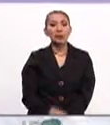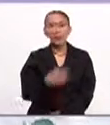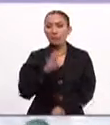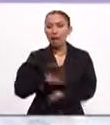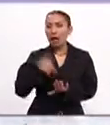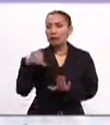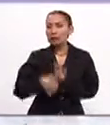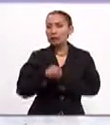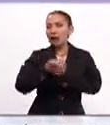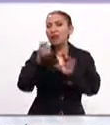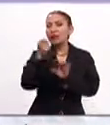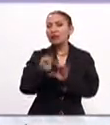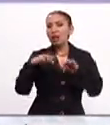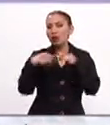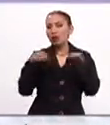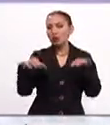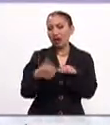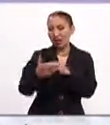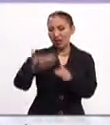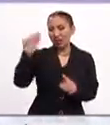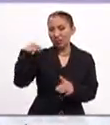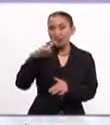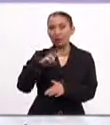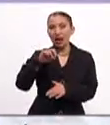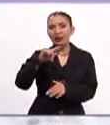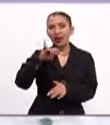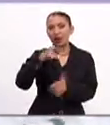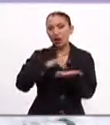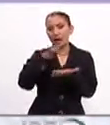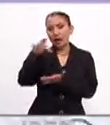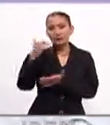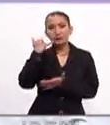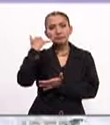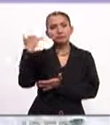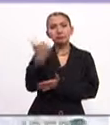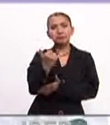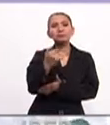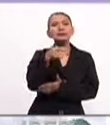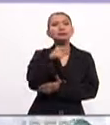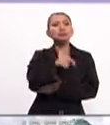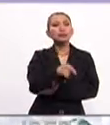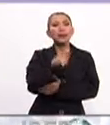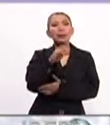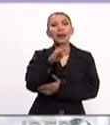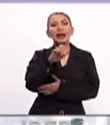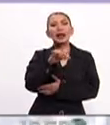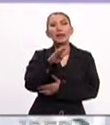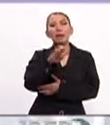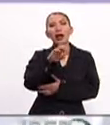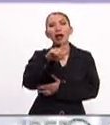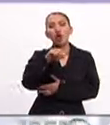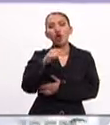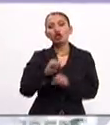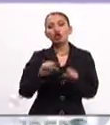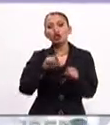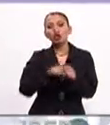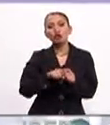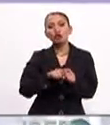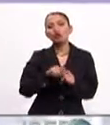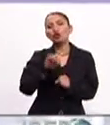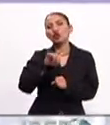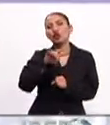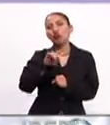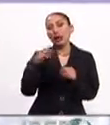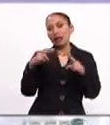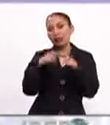Y para darnos más detalles sobre este encuentro que se realizó en el Vaticano, agradecemos mucho que nos tome la llamada Bernardo Barranco. Él es